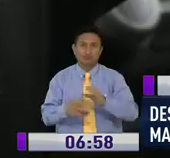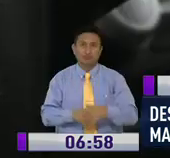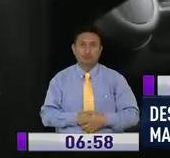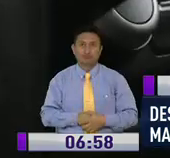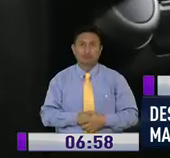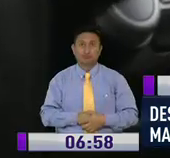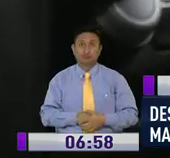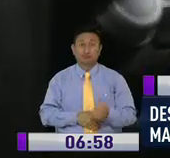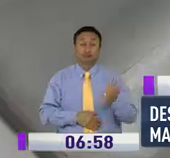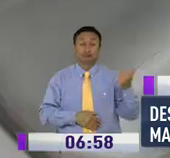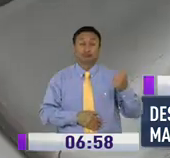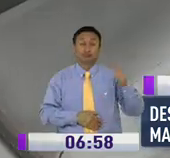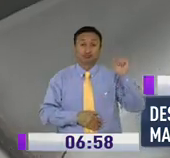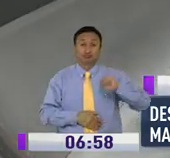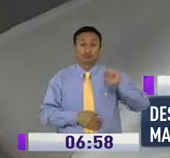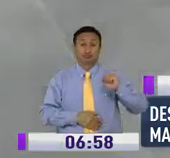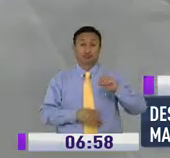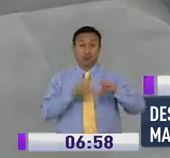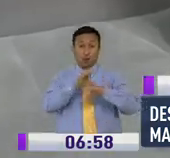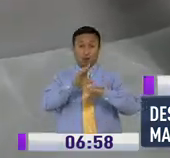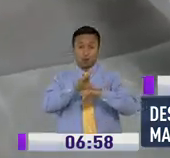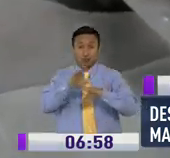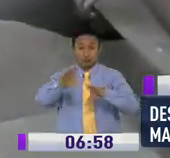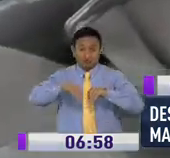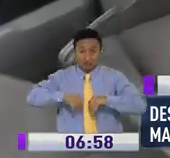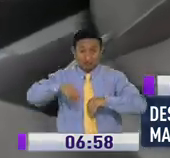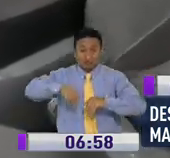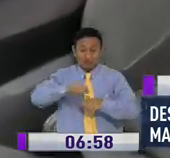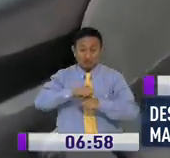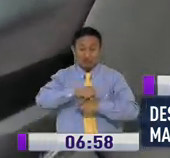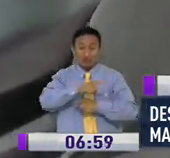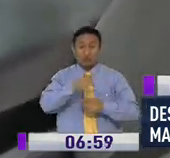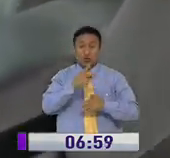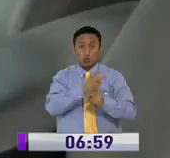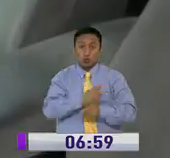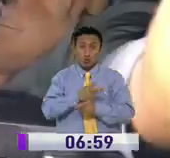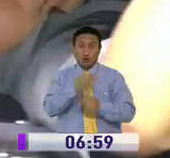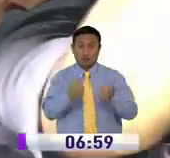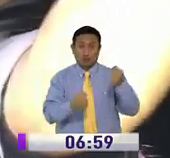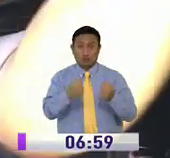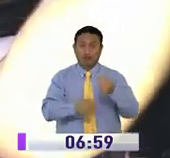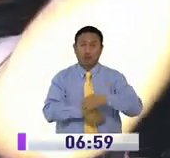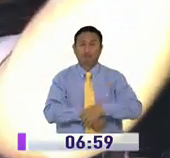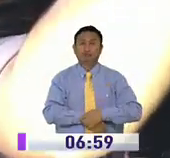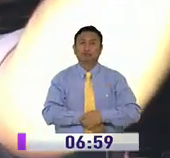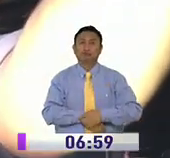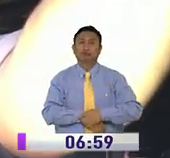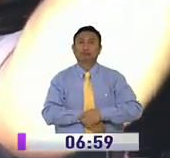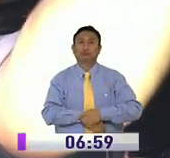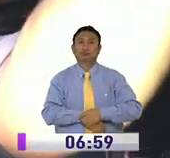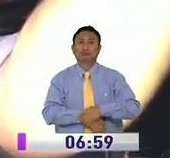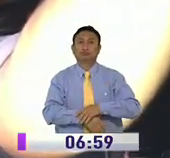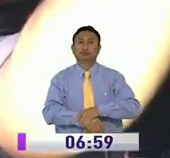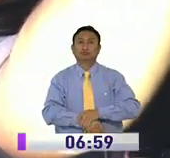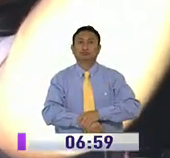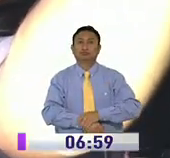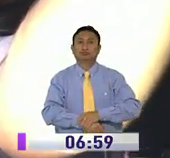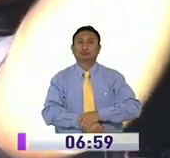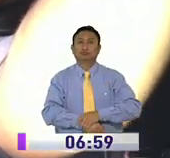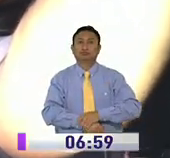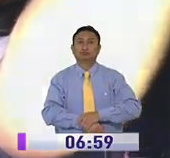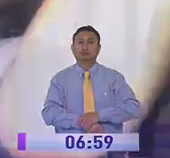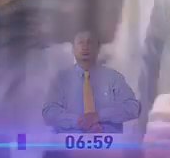en práctica cada uno de estos consejos y mantenga su auto en buen estado, informó Patricia